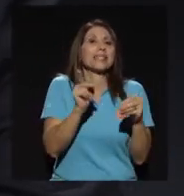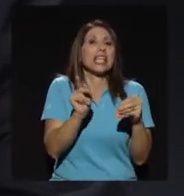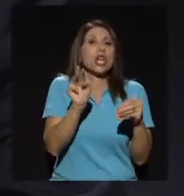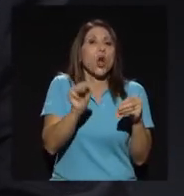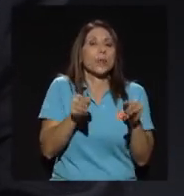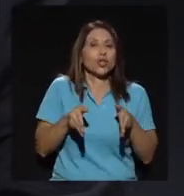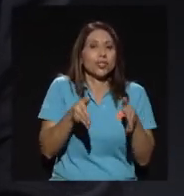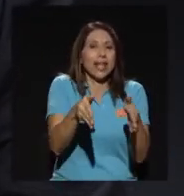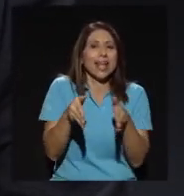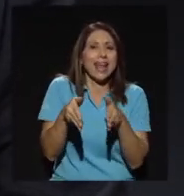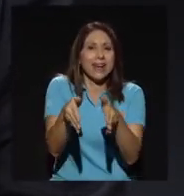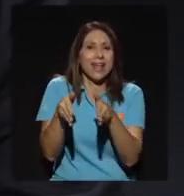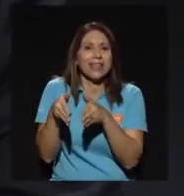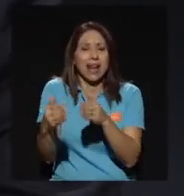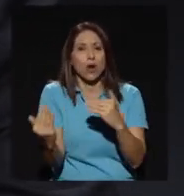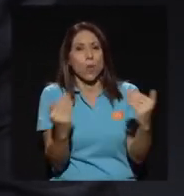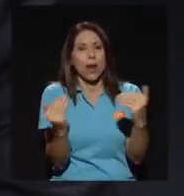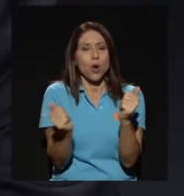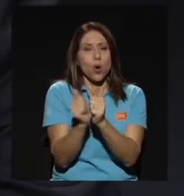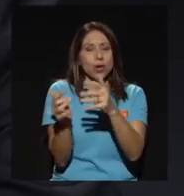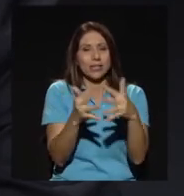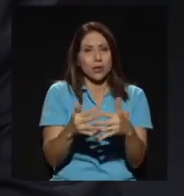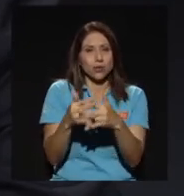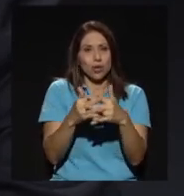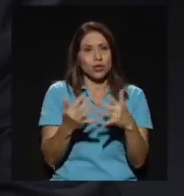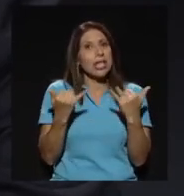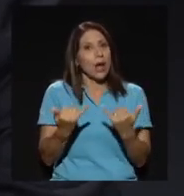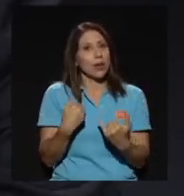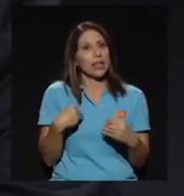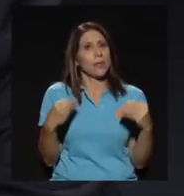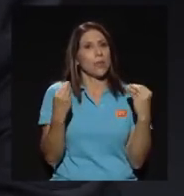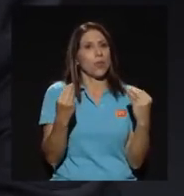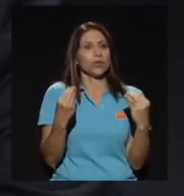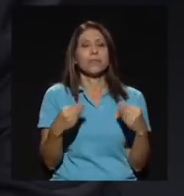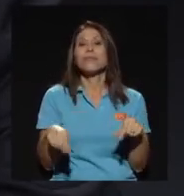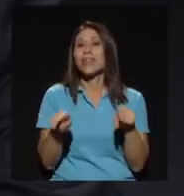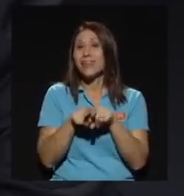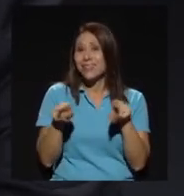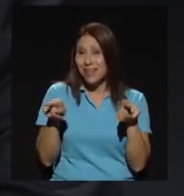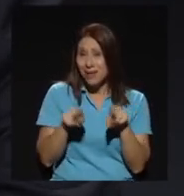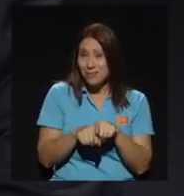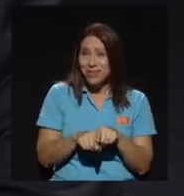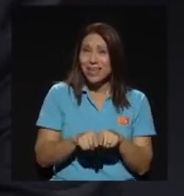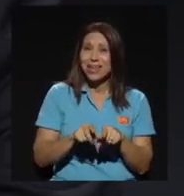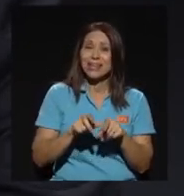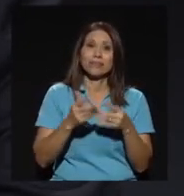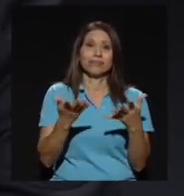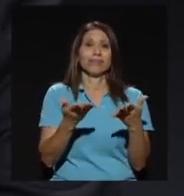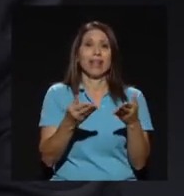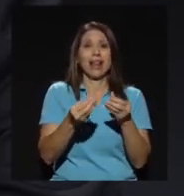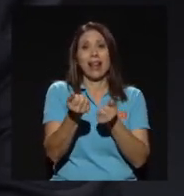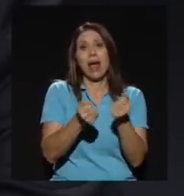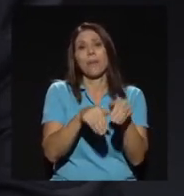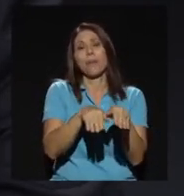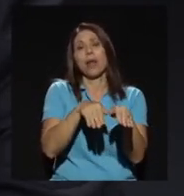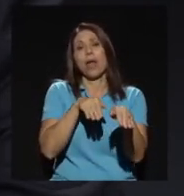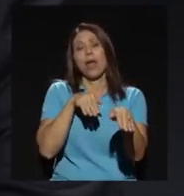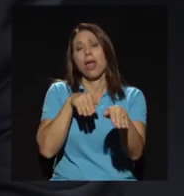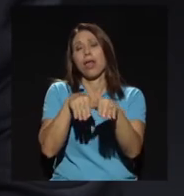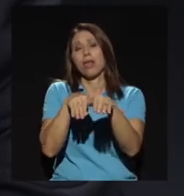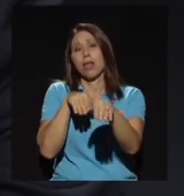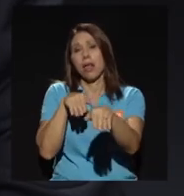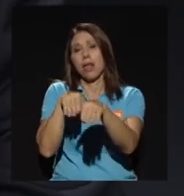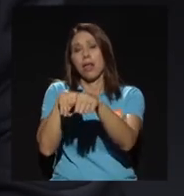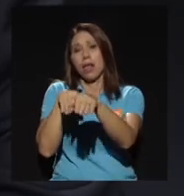el país que más carreteras tienen y después la presa de las tres gargantas el tren que llega hasta que va hasta